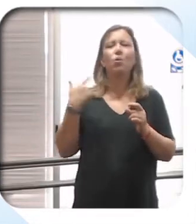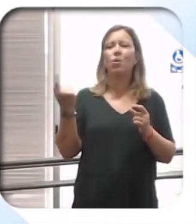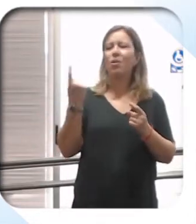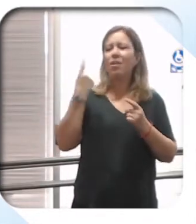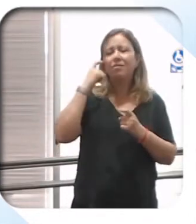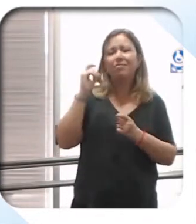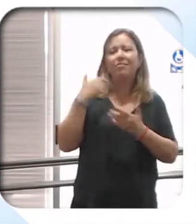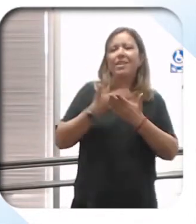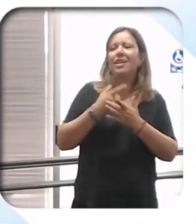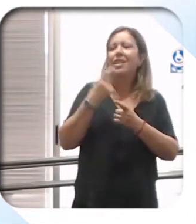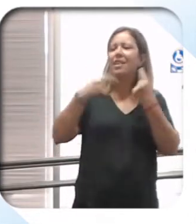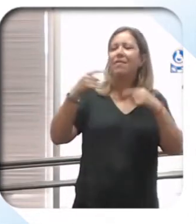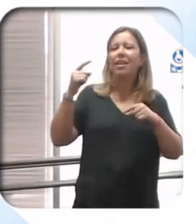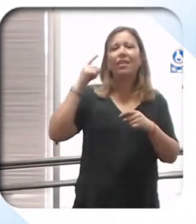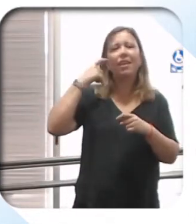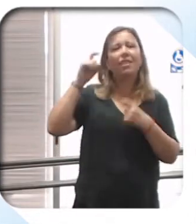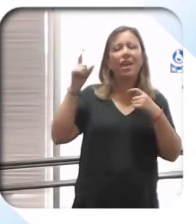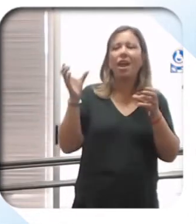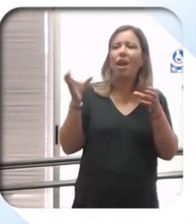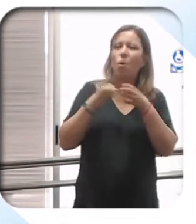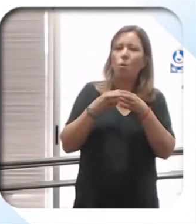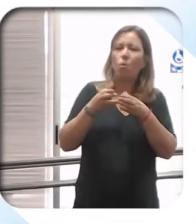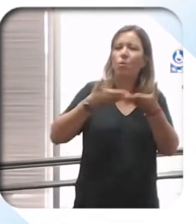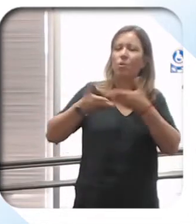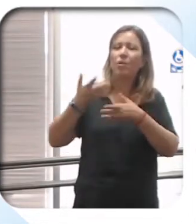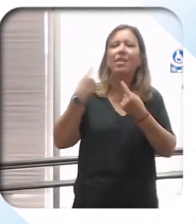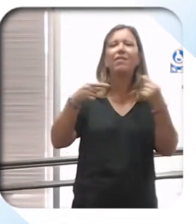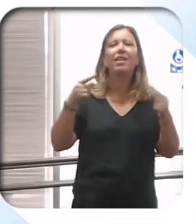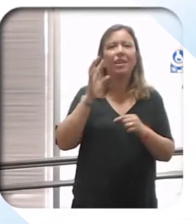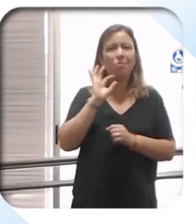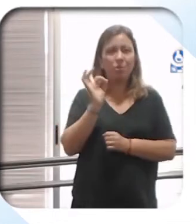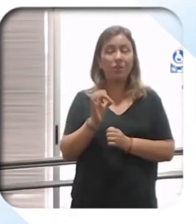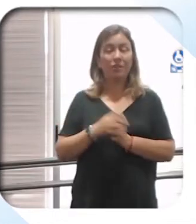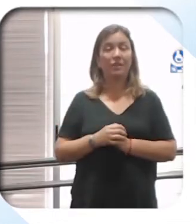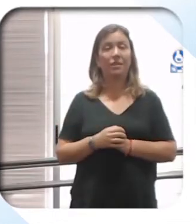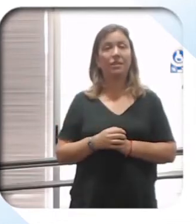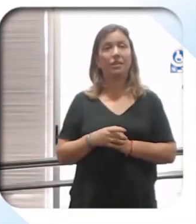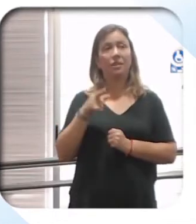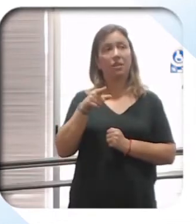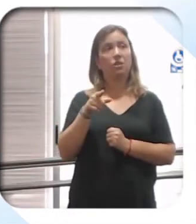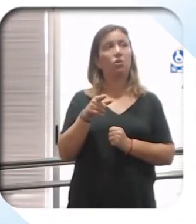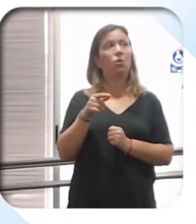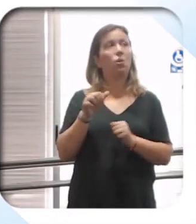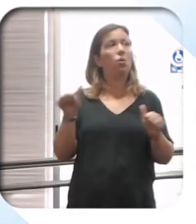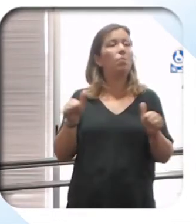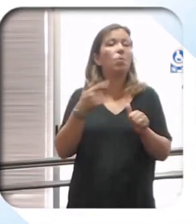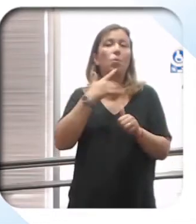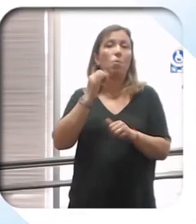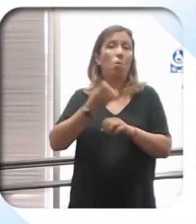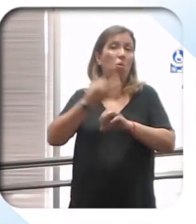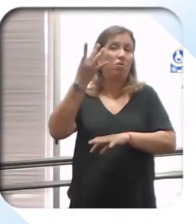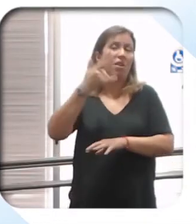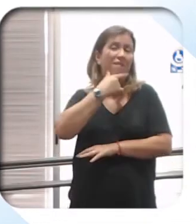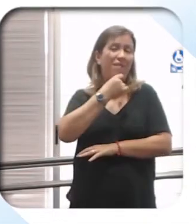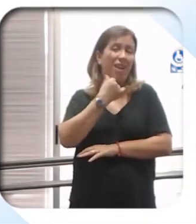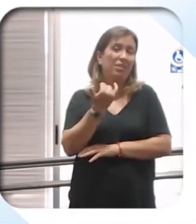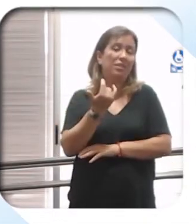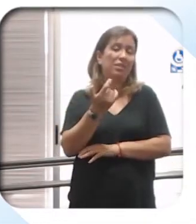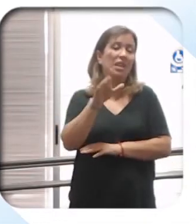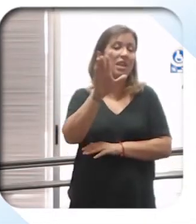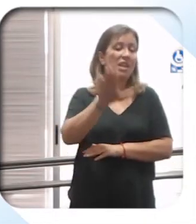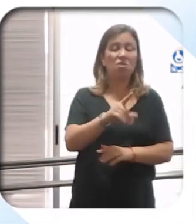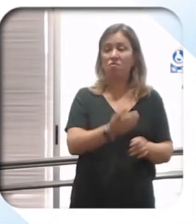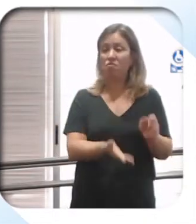soluciones, se construyen visiones en conjunto de posibilidades. Porque para un profesional es fácil, el niño se